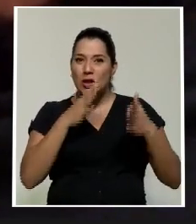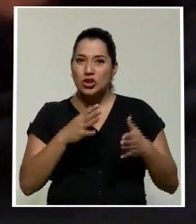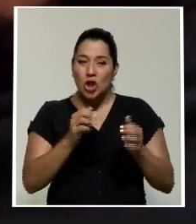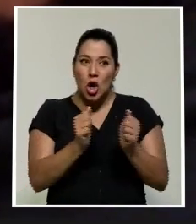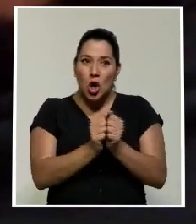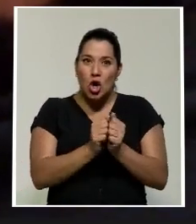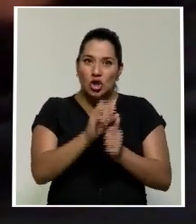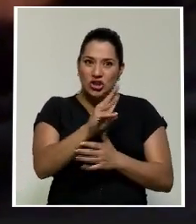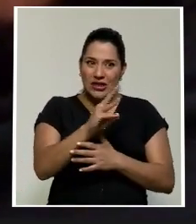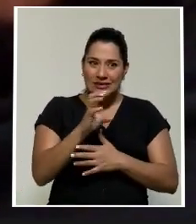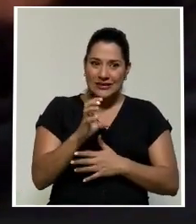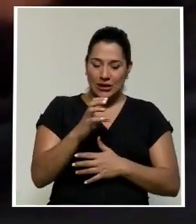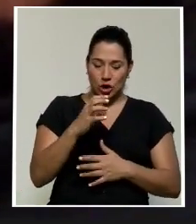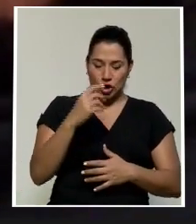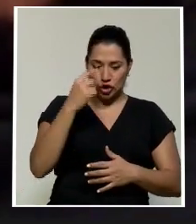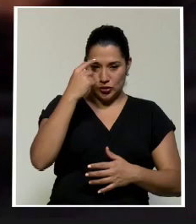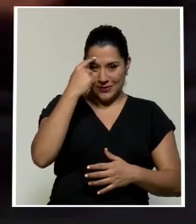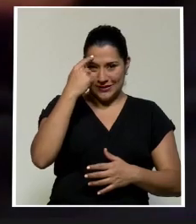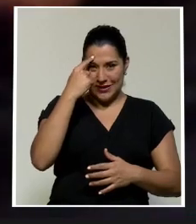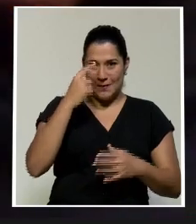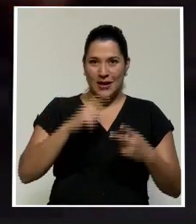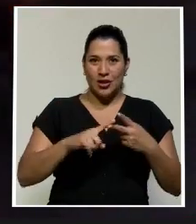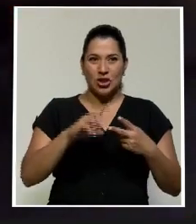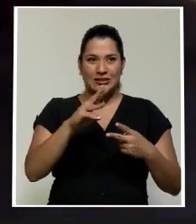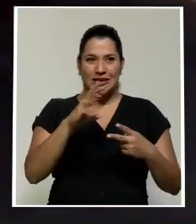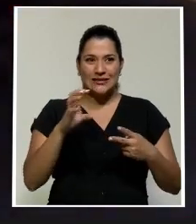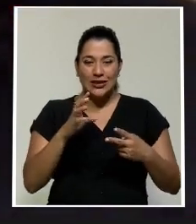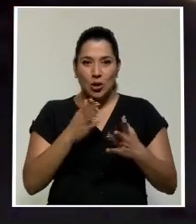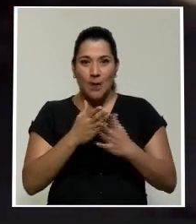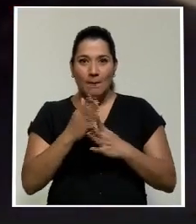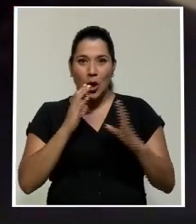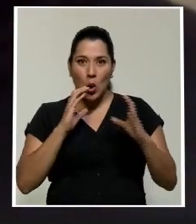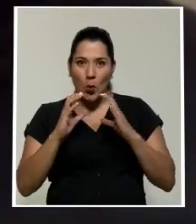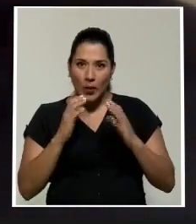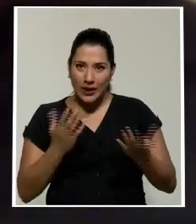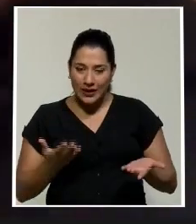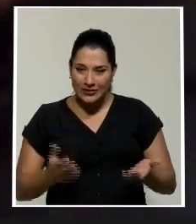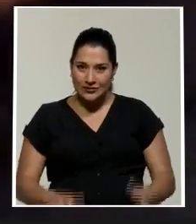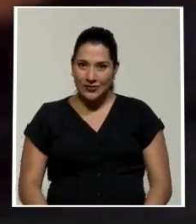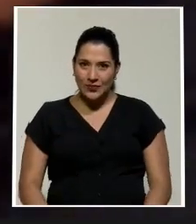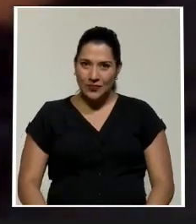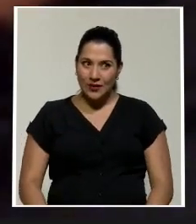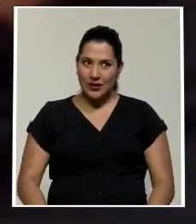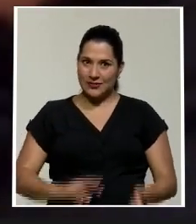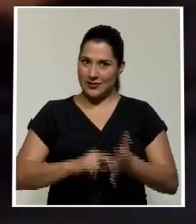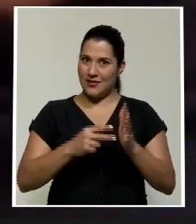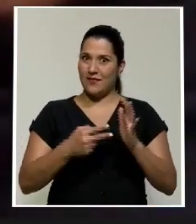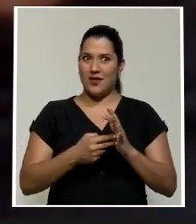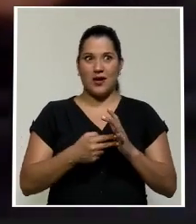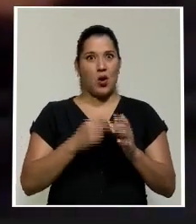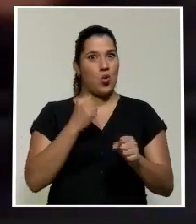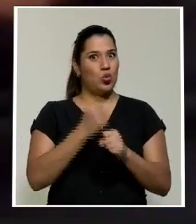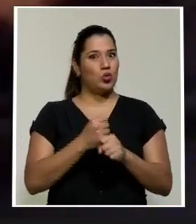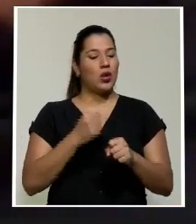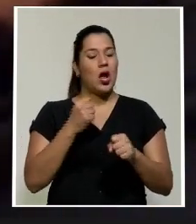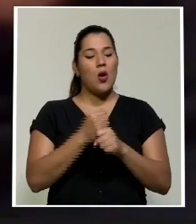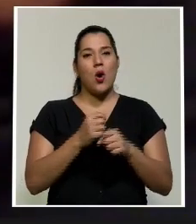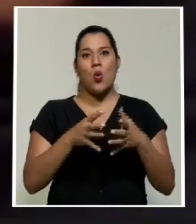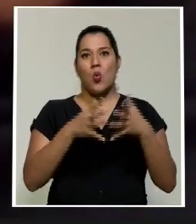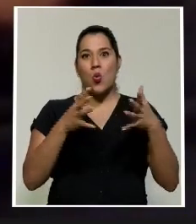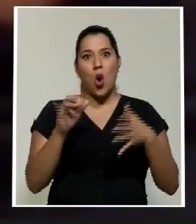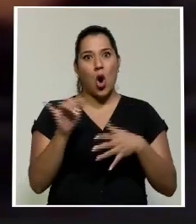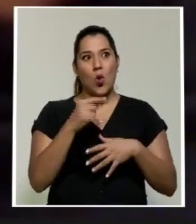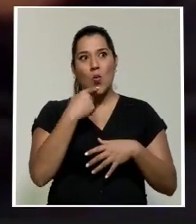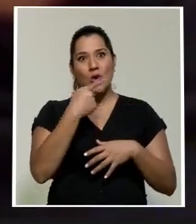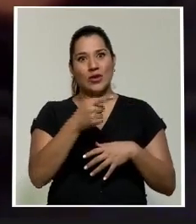600 egos, con sus 600 medios de comunicación? ¿Verdad? Es una tarea, como dicen ustedes los